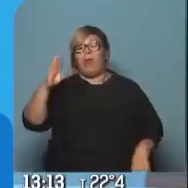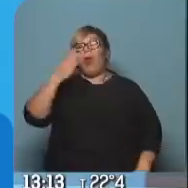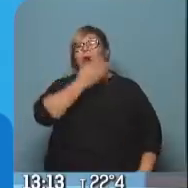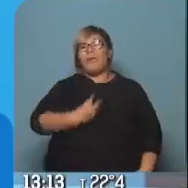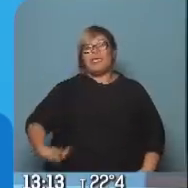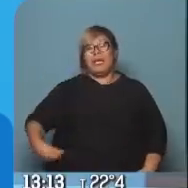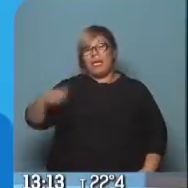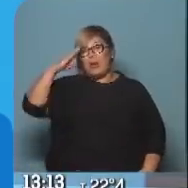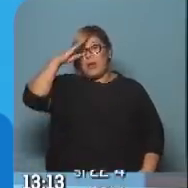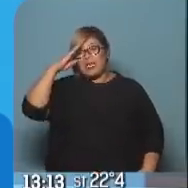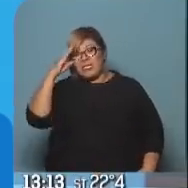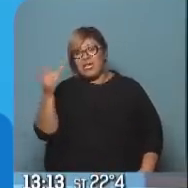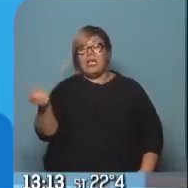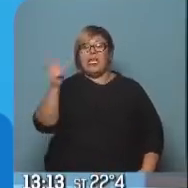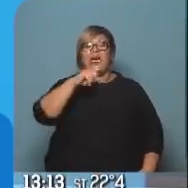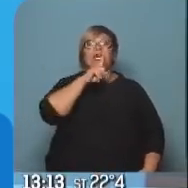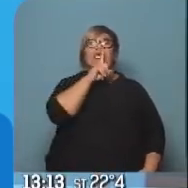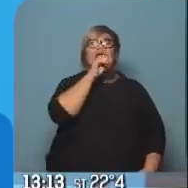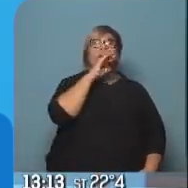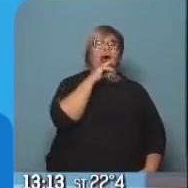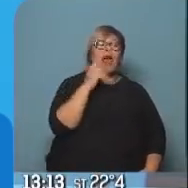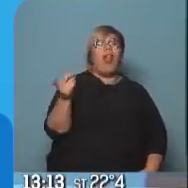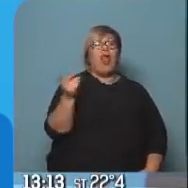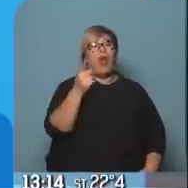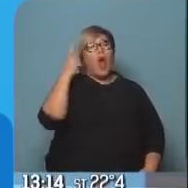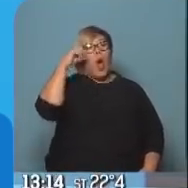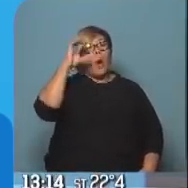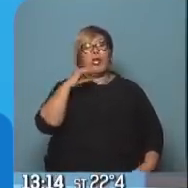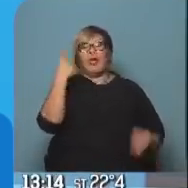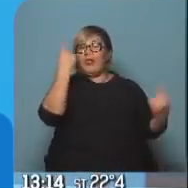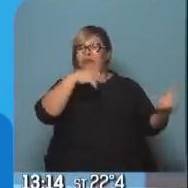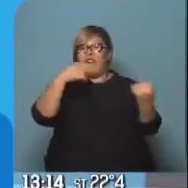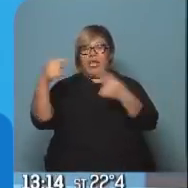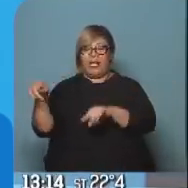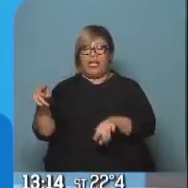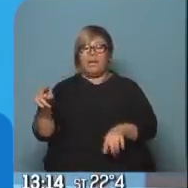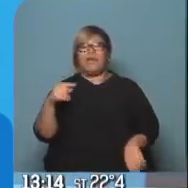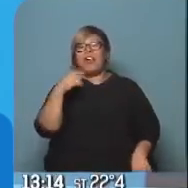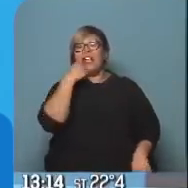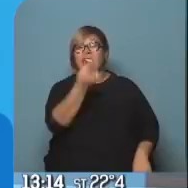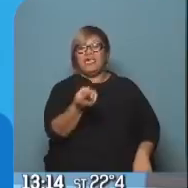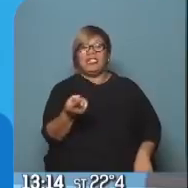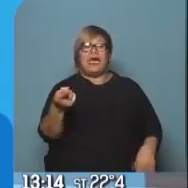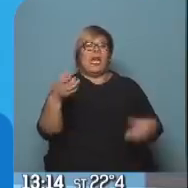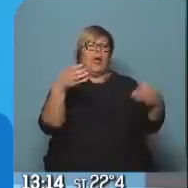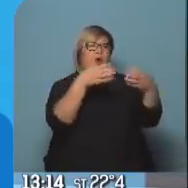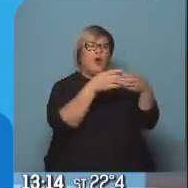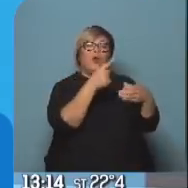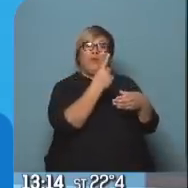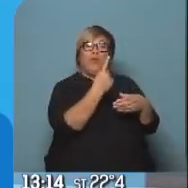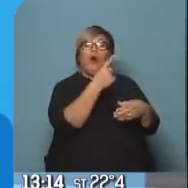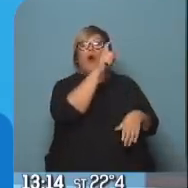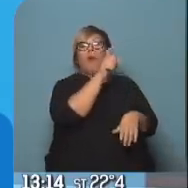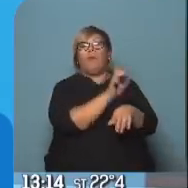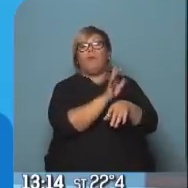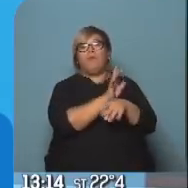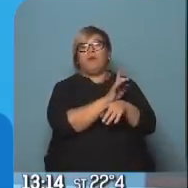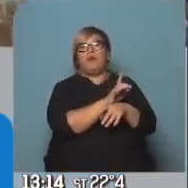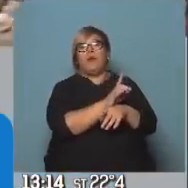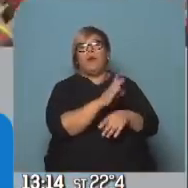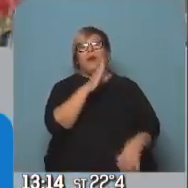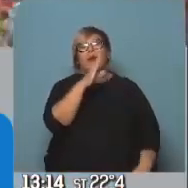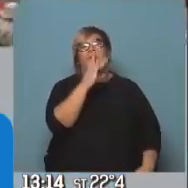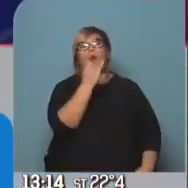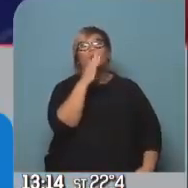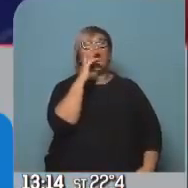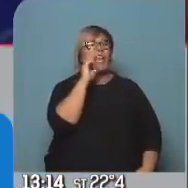con eso. Lo que dicen es que una burocracia va a ser reemplazada con otra burocracia y que los críticos de Prosur, y